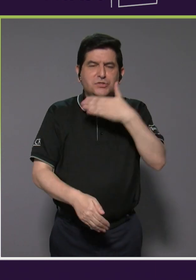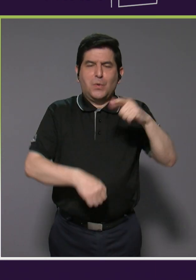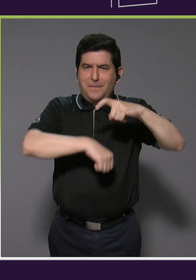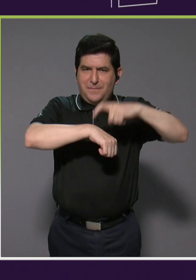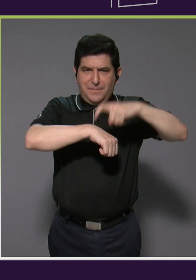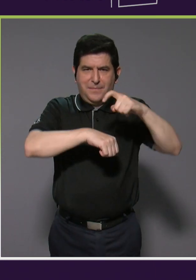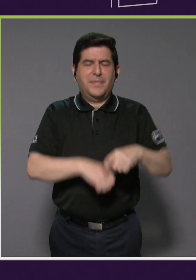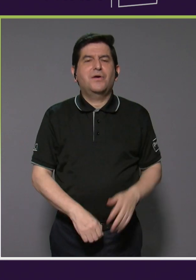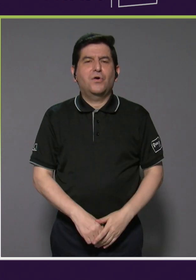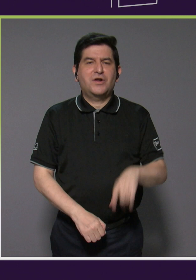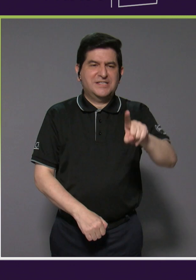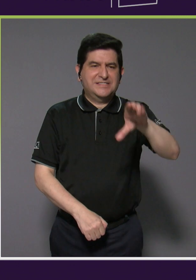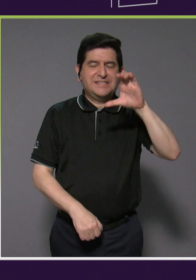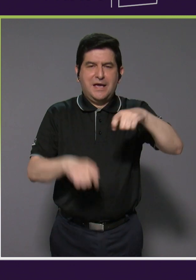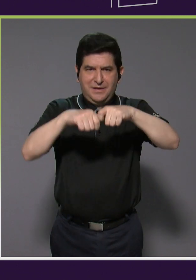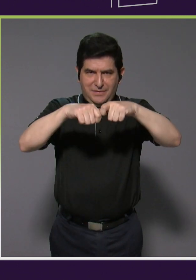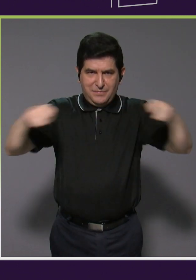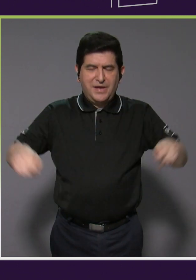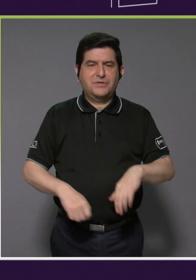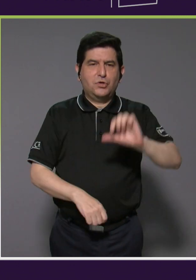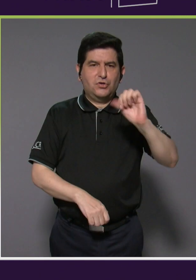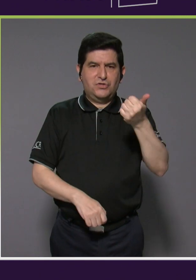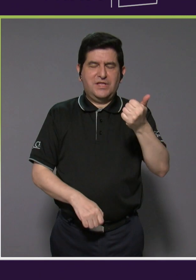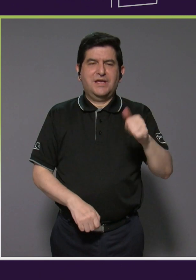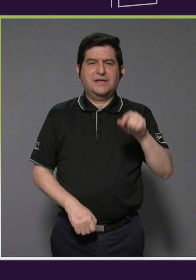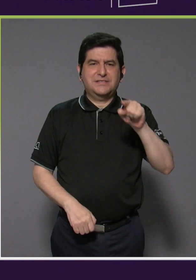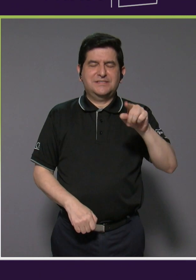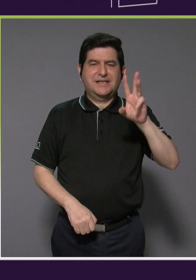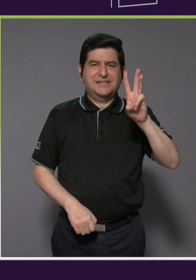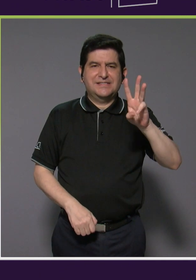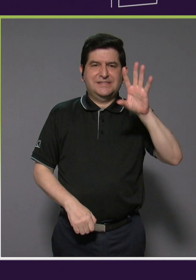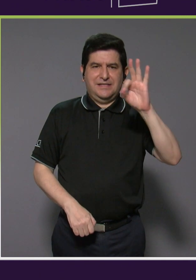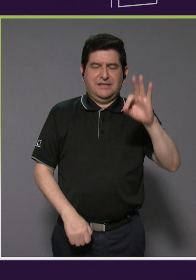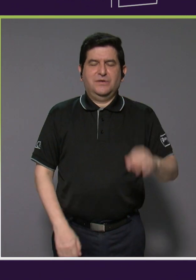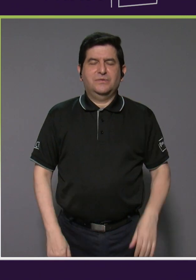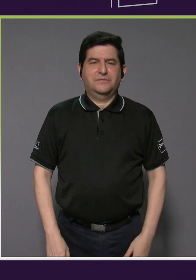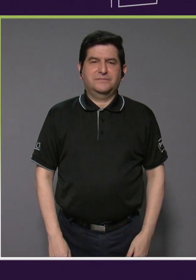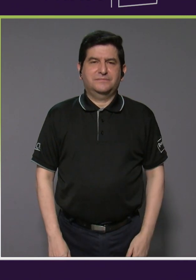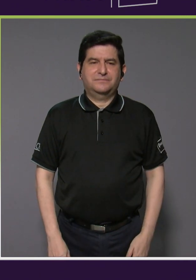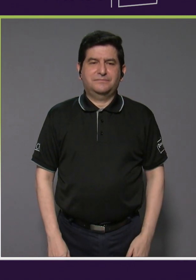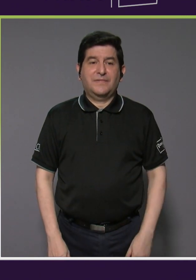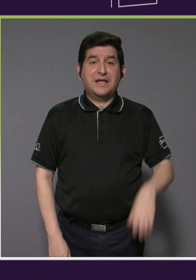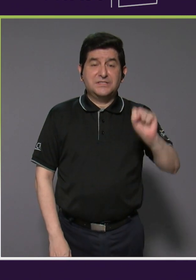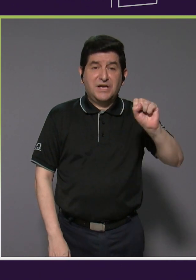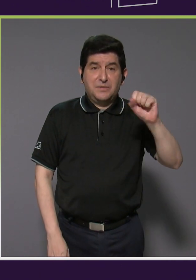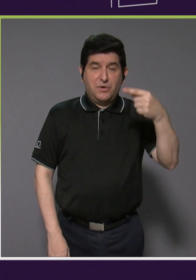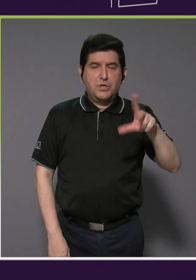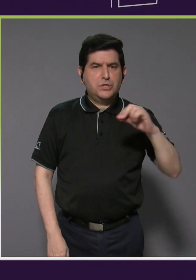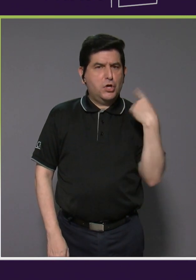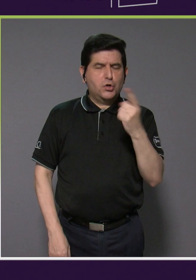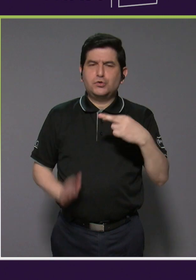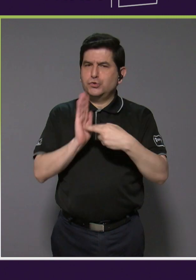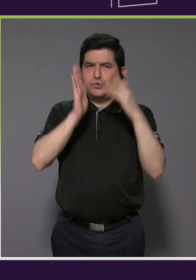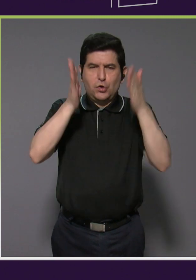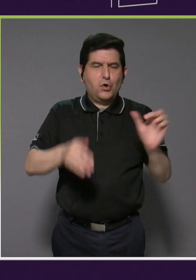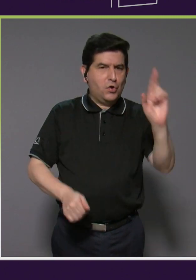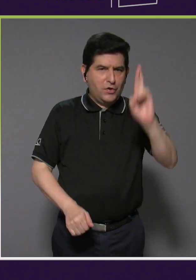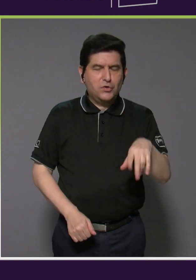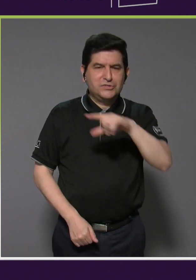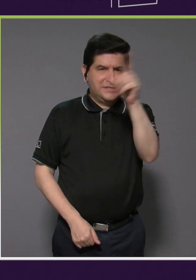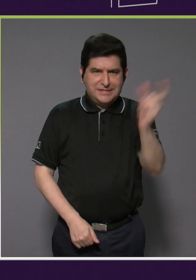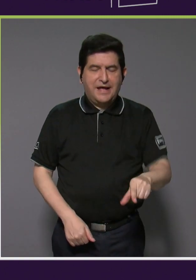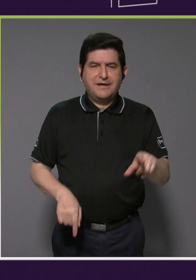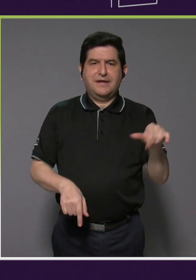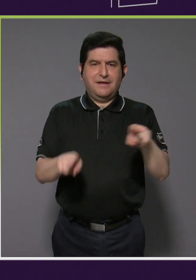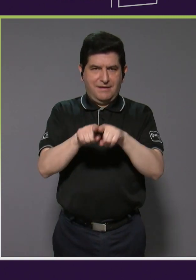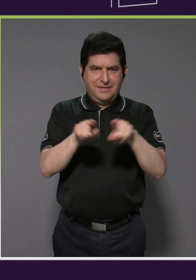tiempo para la prueba de los 100 metros con 10 segundos y 69 centésimas. Y Sherman no fue el único representante tico en Italia,